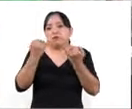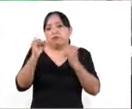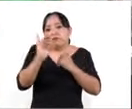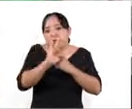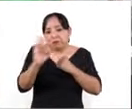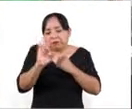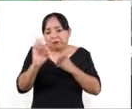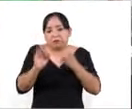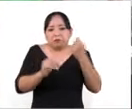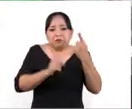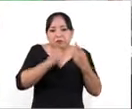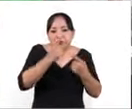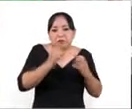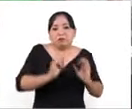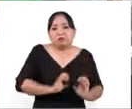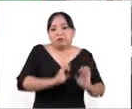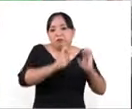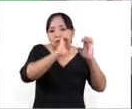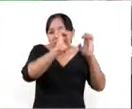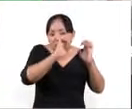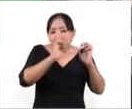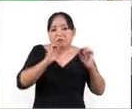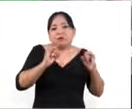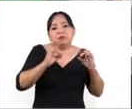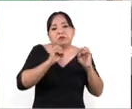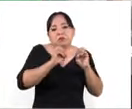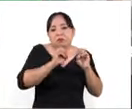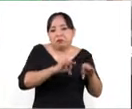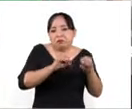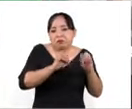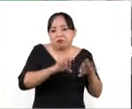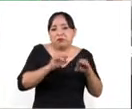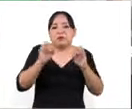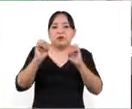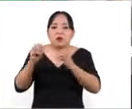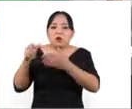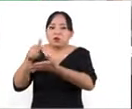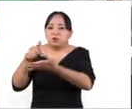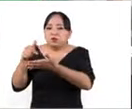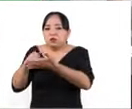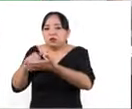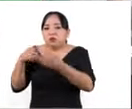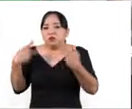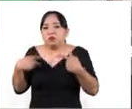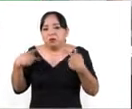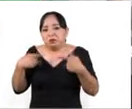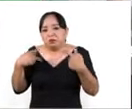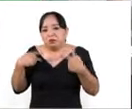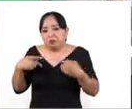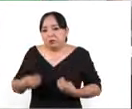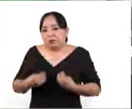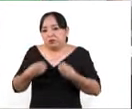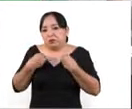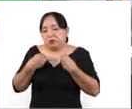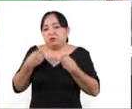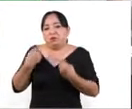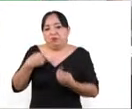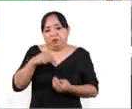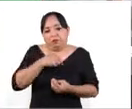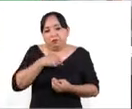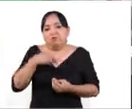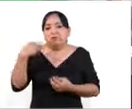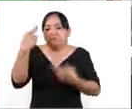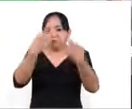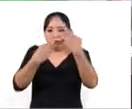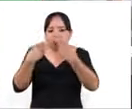edificios habitacionales o edificios de oficinas. De todas maneras, estamos teniendo todos los reportes y están todas las brigadas,